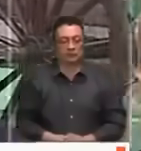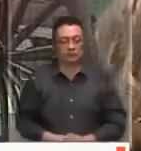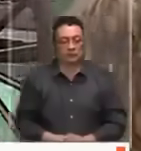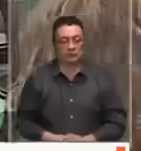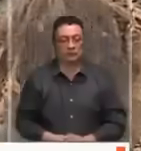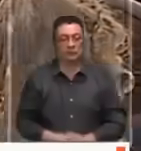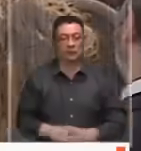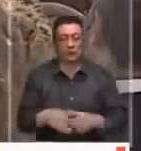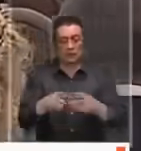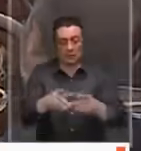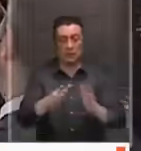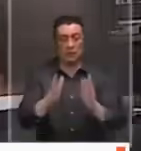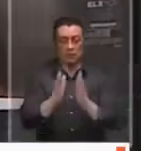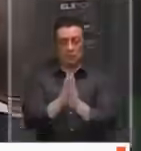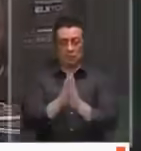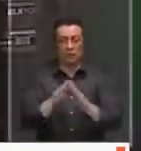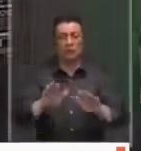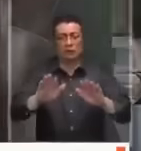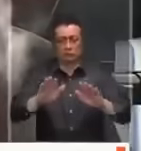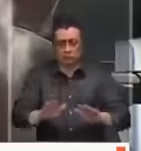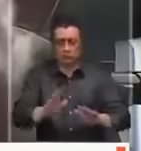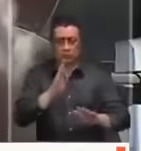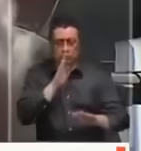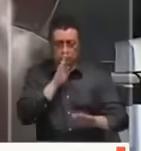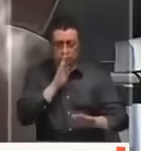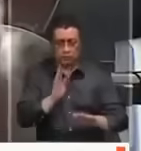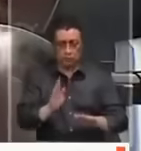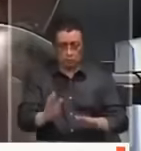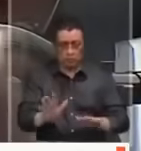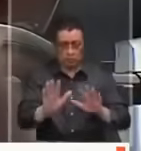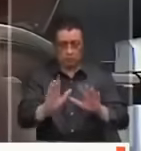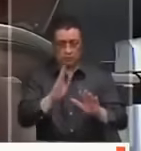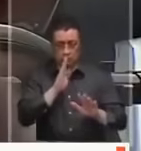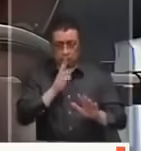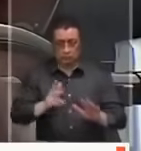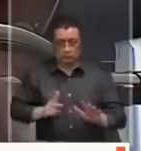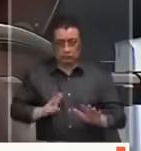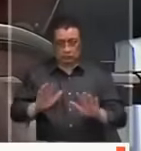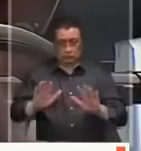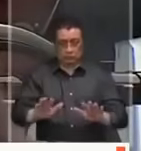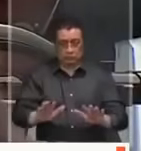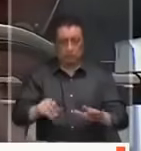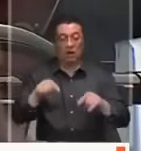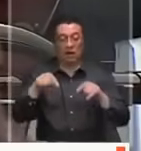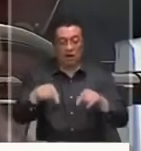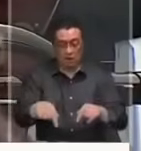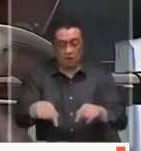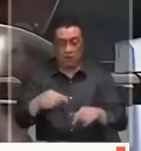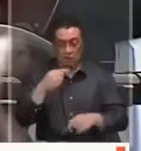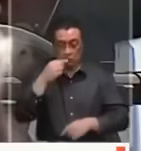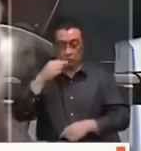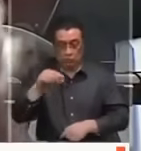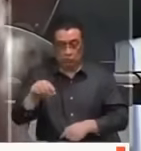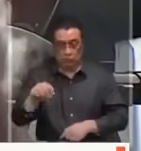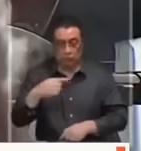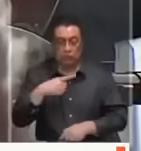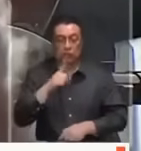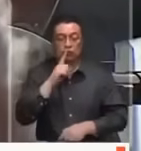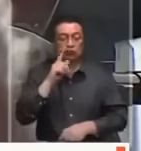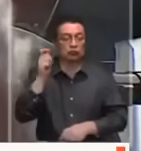Los invito a mantener la solemnidad y el recogimiento mientras se ejecute el toque de